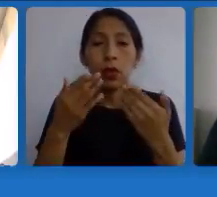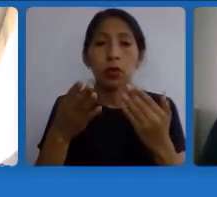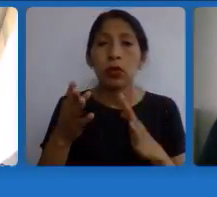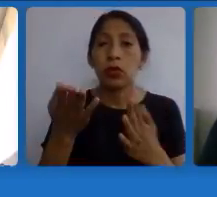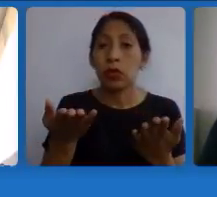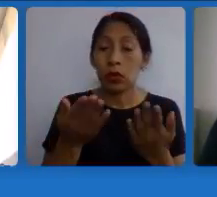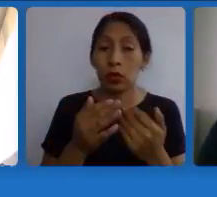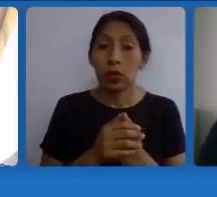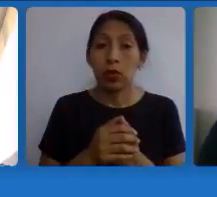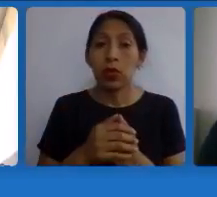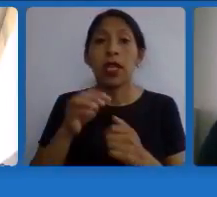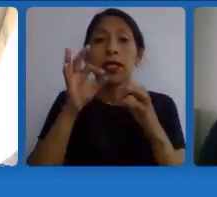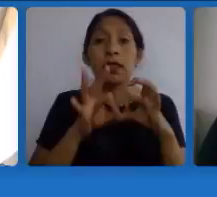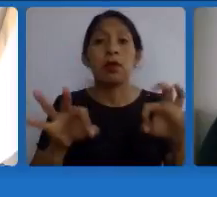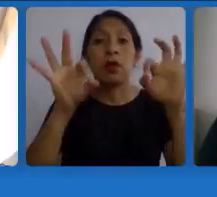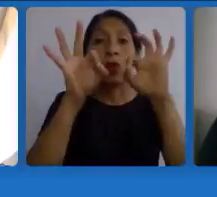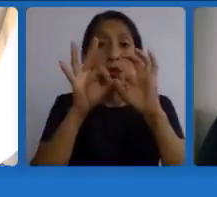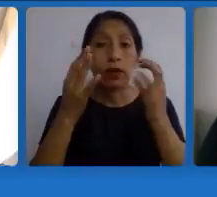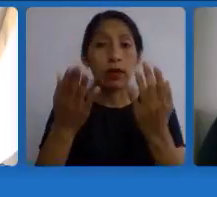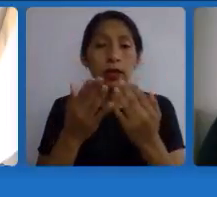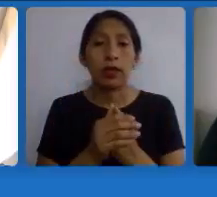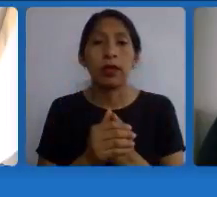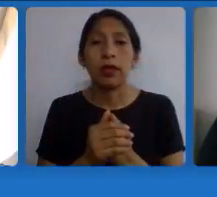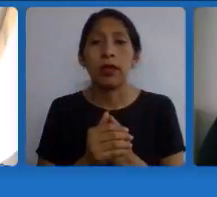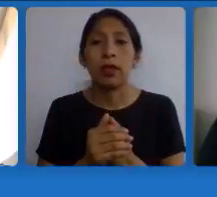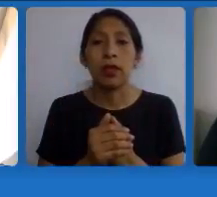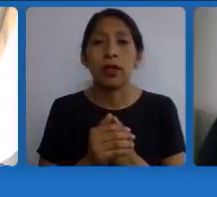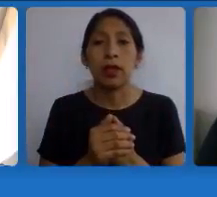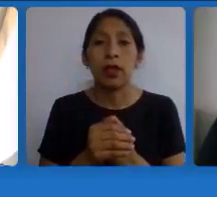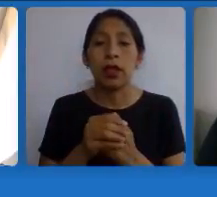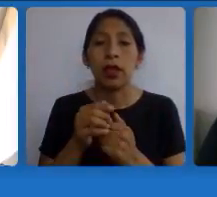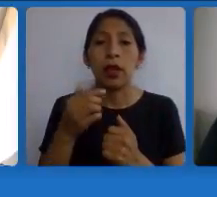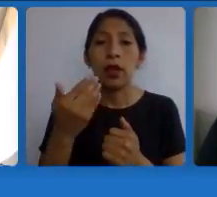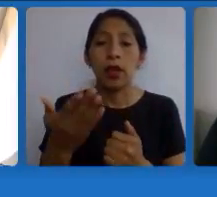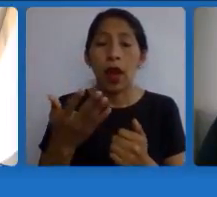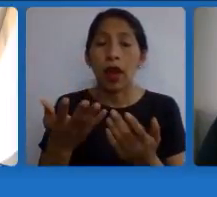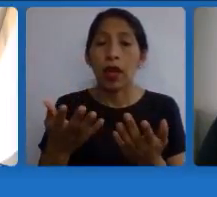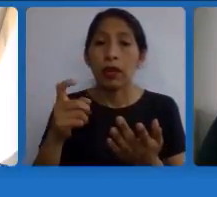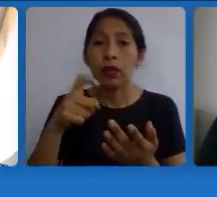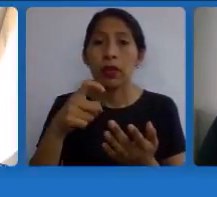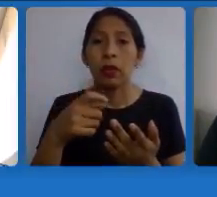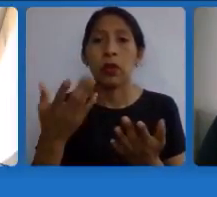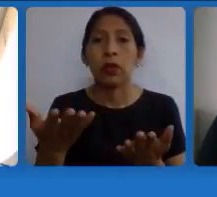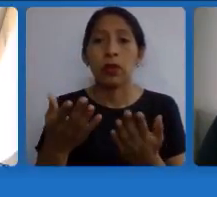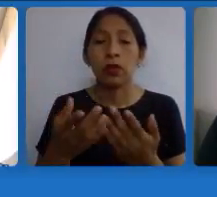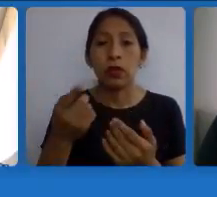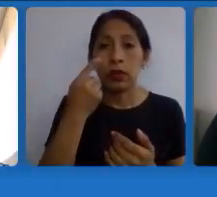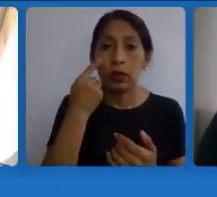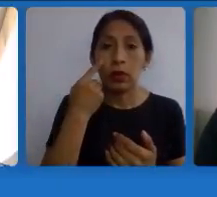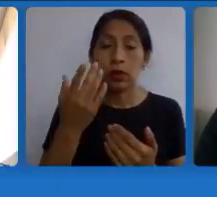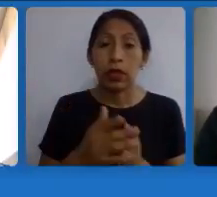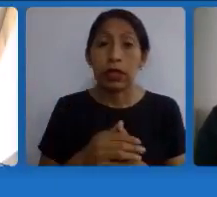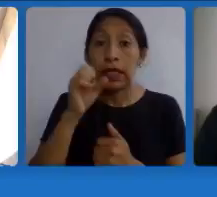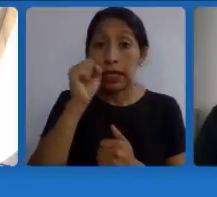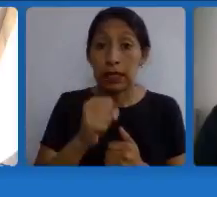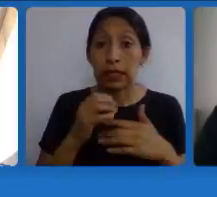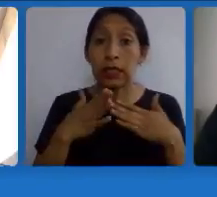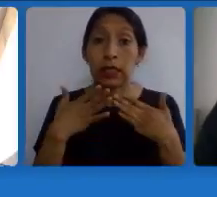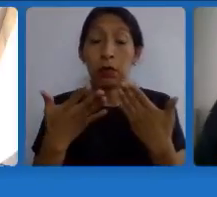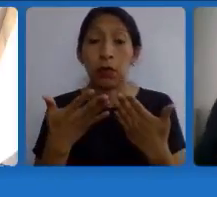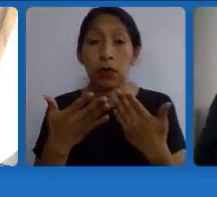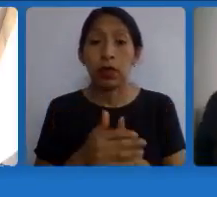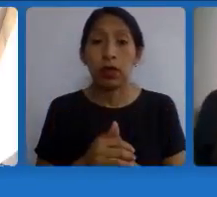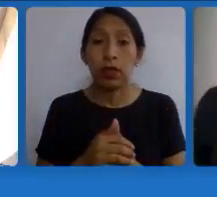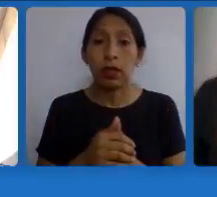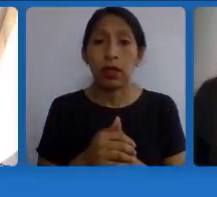ellos, creo que es importante mostrar cierta apertura, cierta flexibilidad para garantizarles a ellos que sí hay esta asesoría,